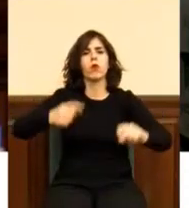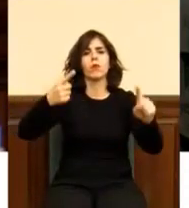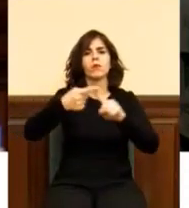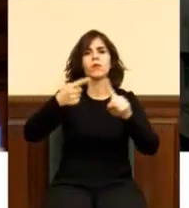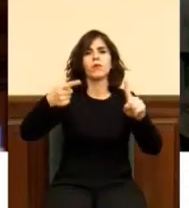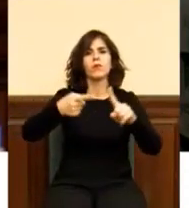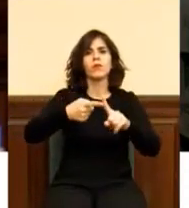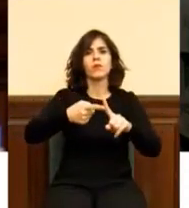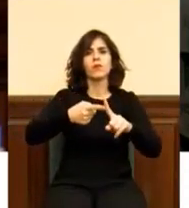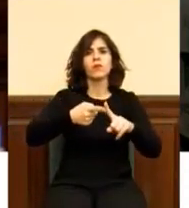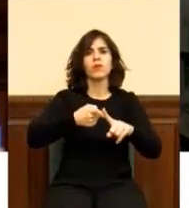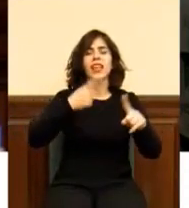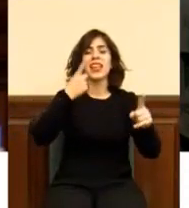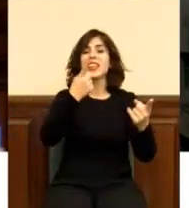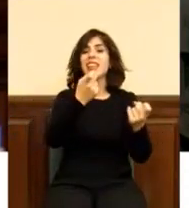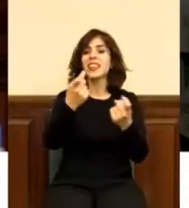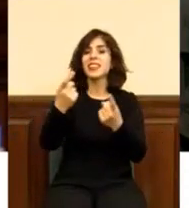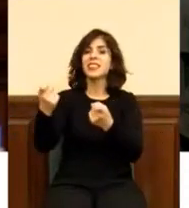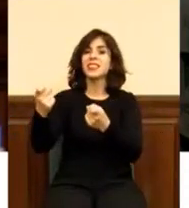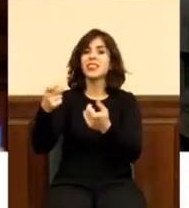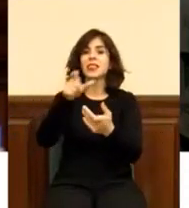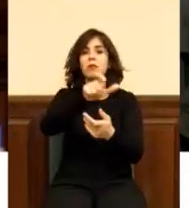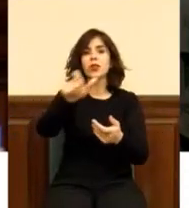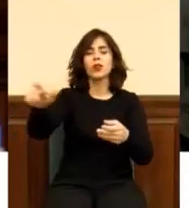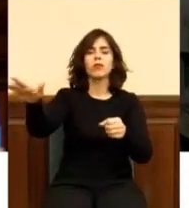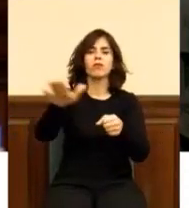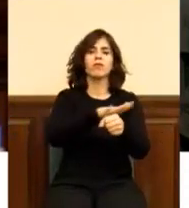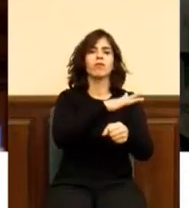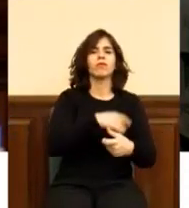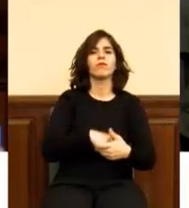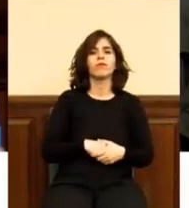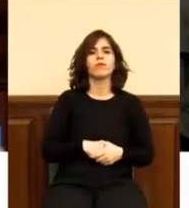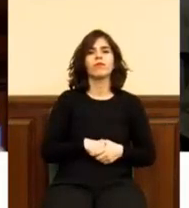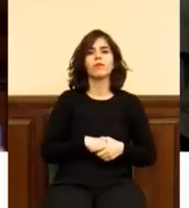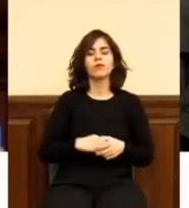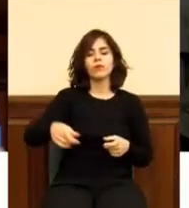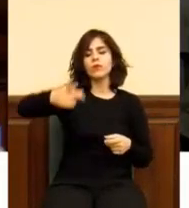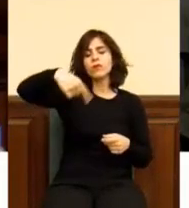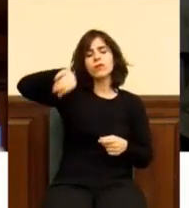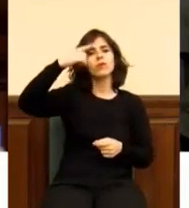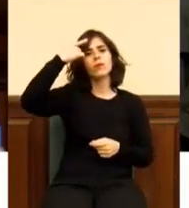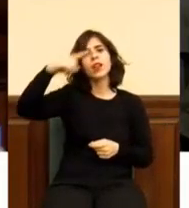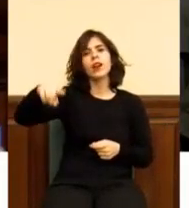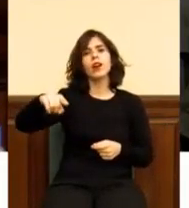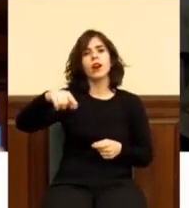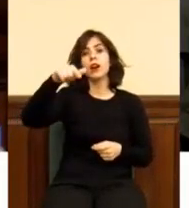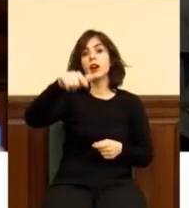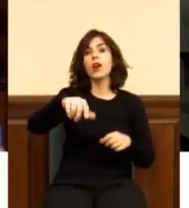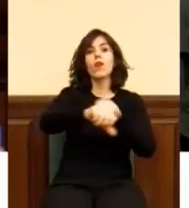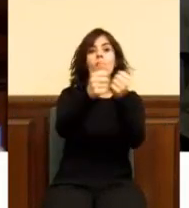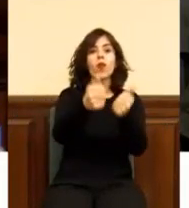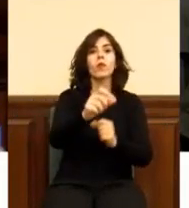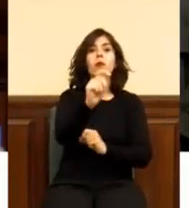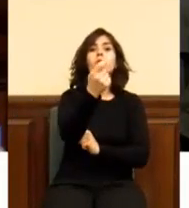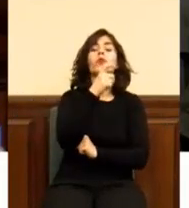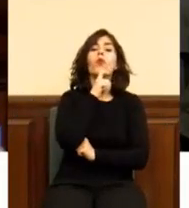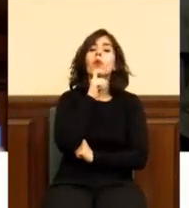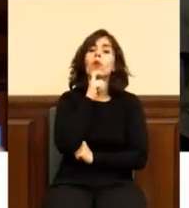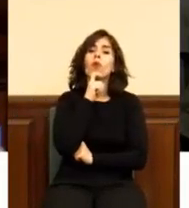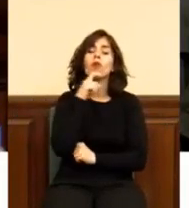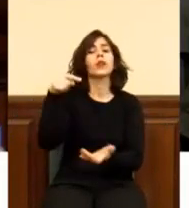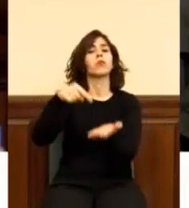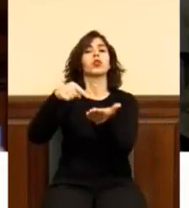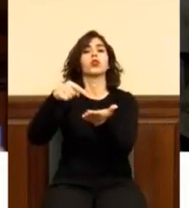hacer frente a las necesidades de las personas. Estamos convencidos que eso se consigue con impuestos. Se